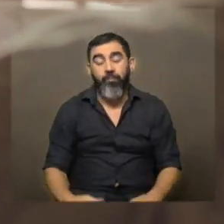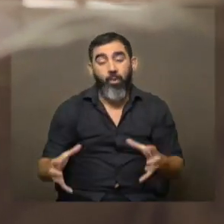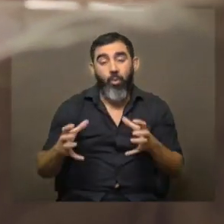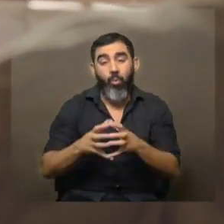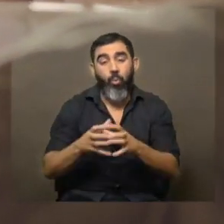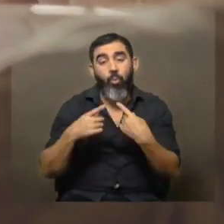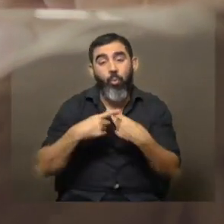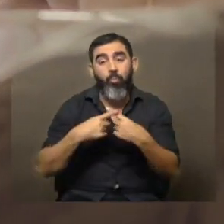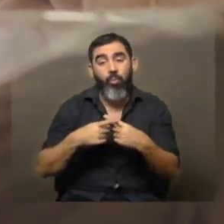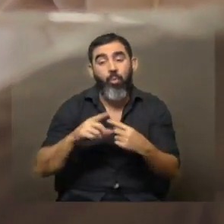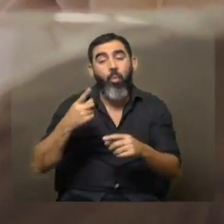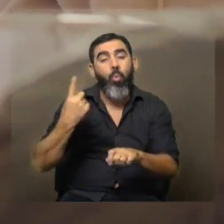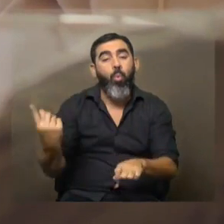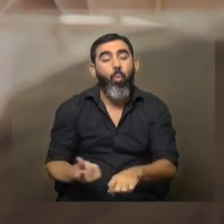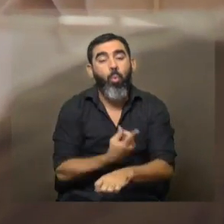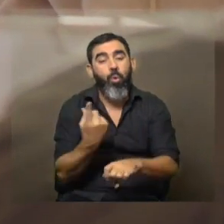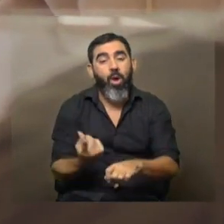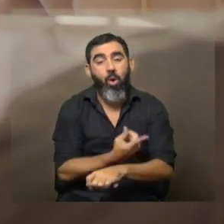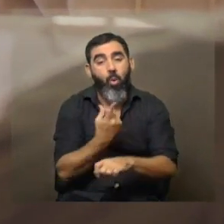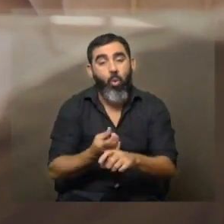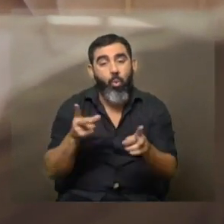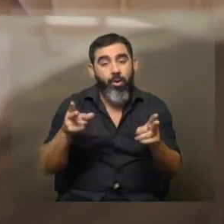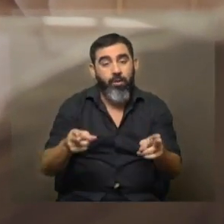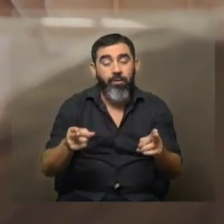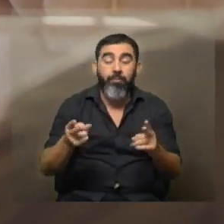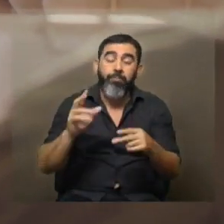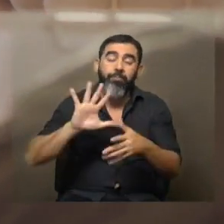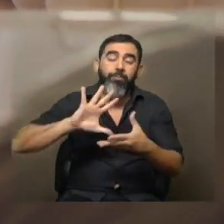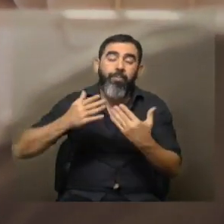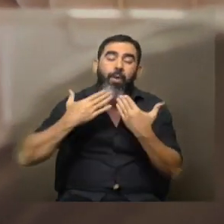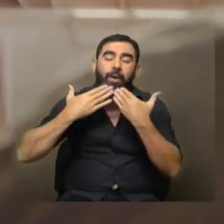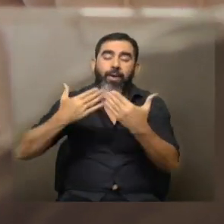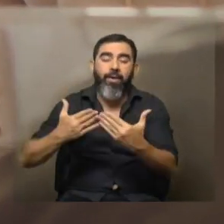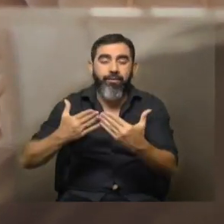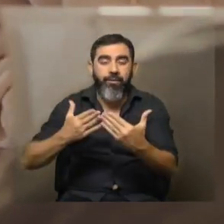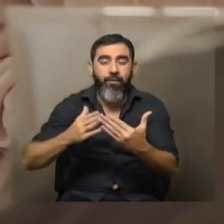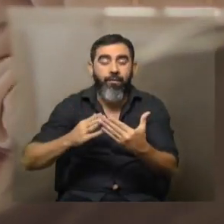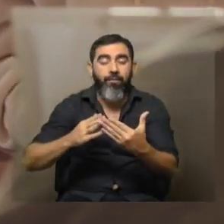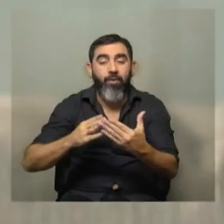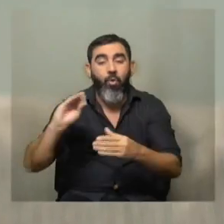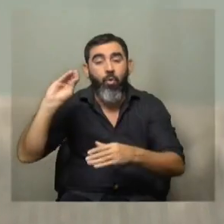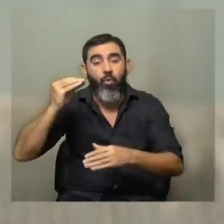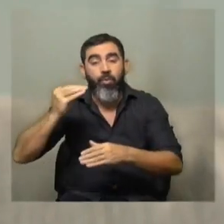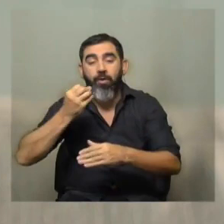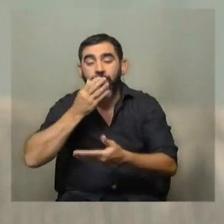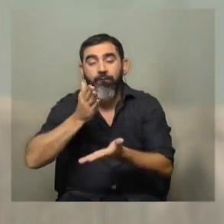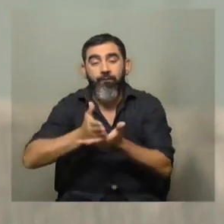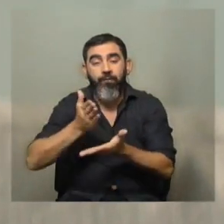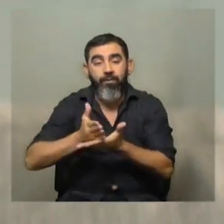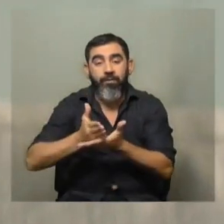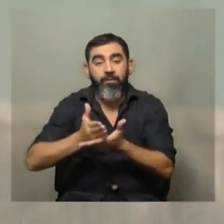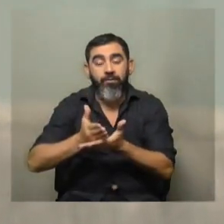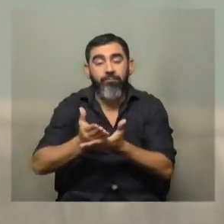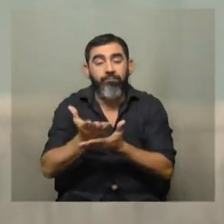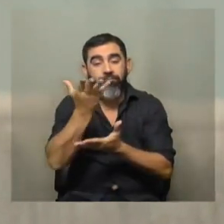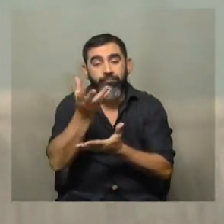discusión tendrá la duración de 1 hora y como forma de agradecimiento por participar, los jóvenes serán beneficiados con una recarga